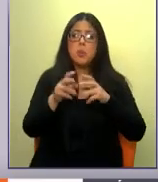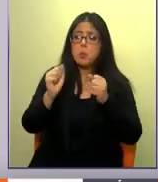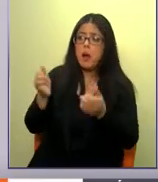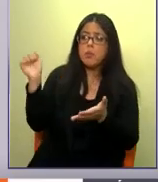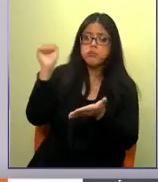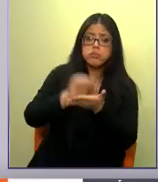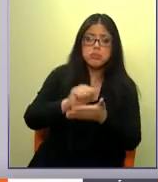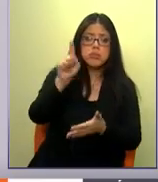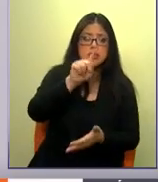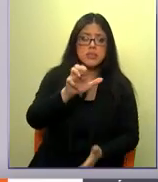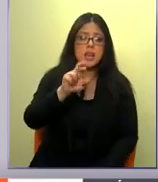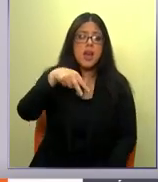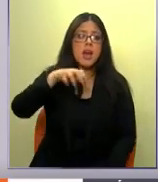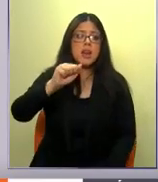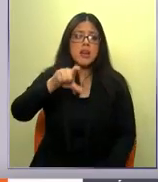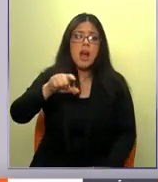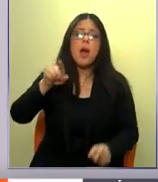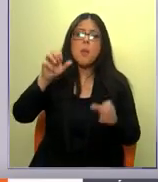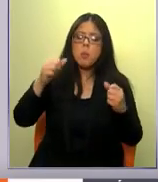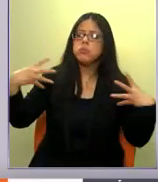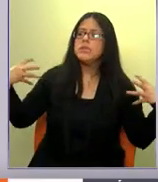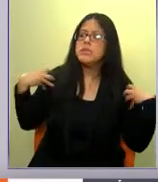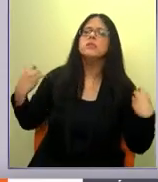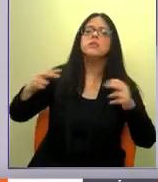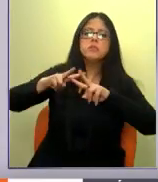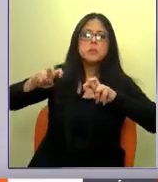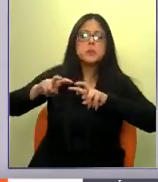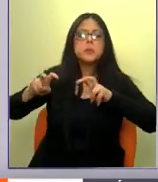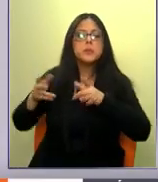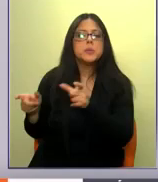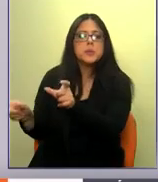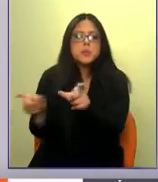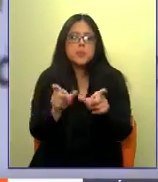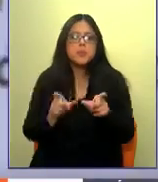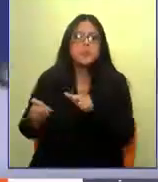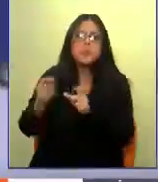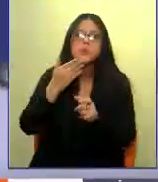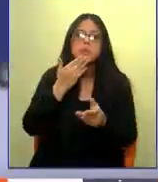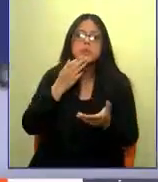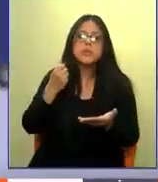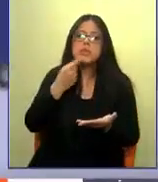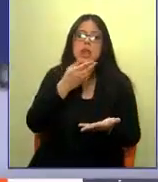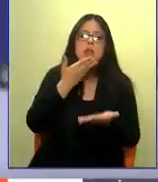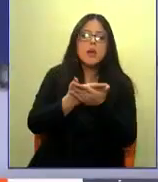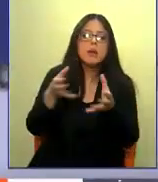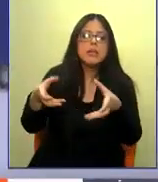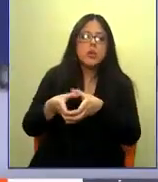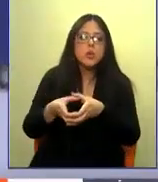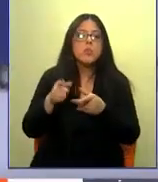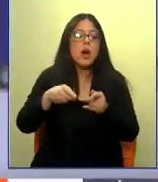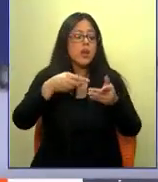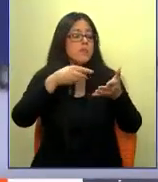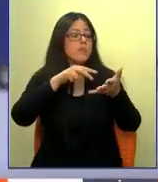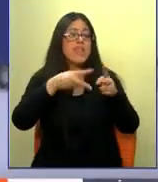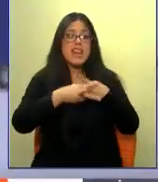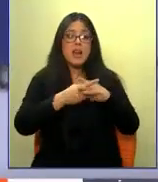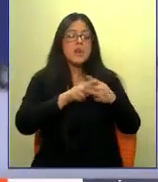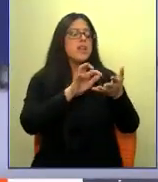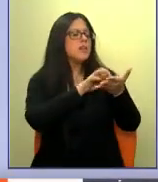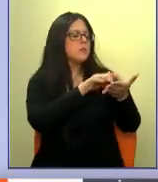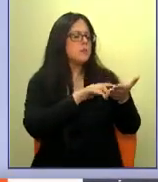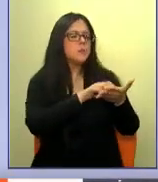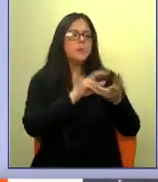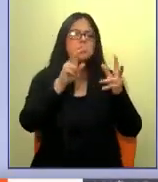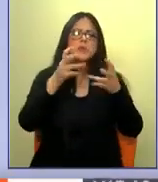CERNAC para hacerse cargo a través de los procesos de fiscalización, de demandas colectivas. La herramienta le permite calcular estos cobros en los créditos